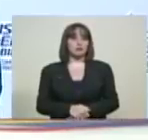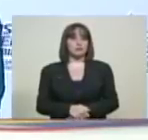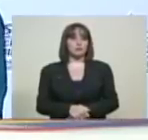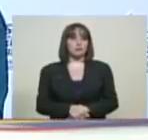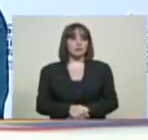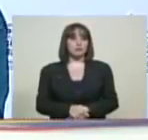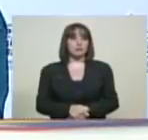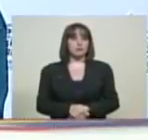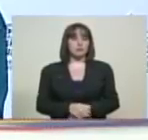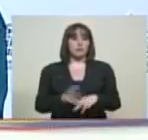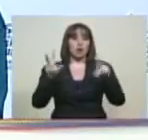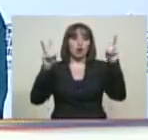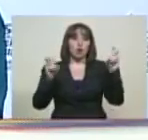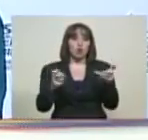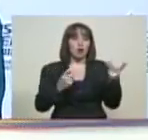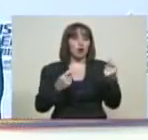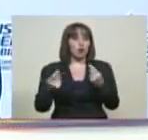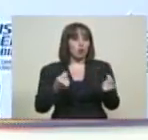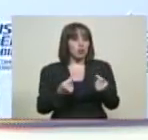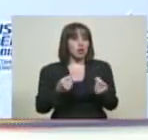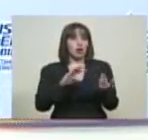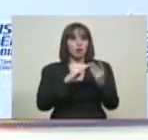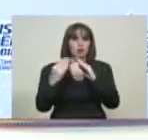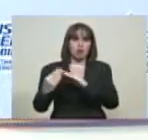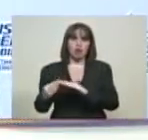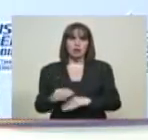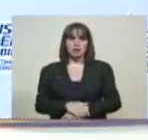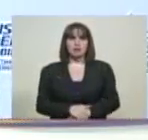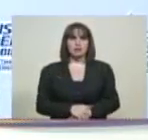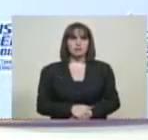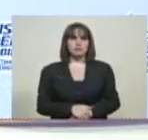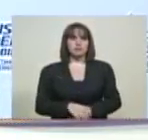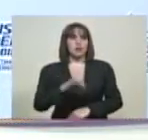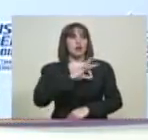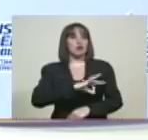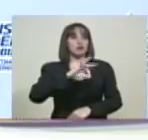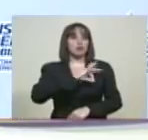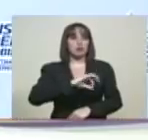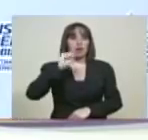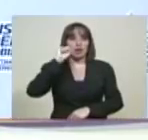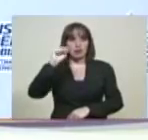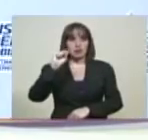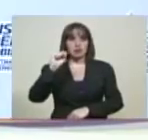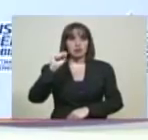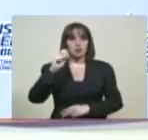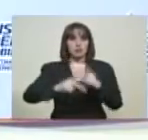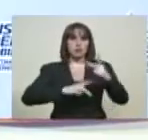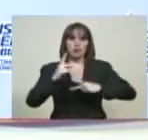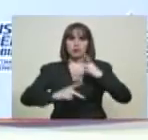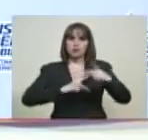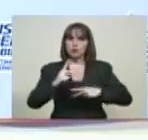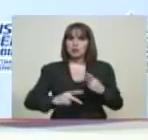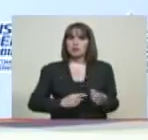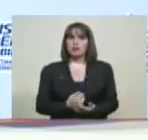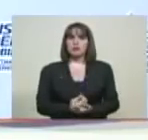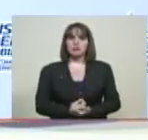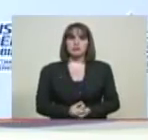la nueva economía comunal las nuevas economías socialistas la economía productiva